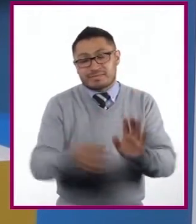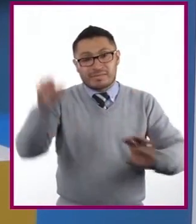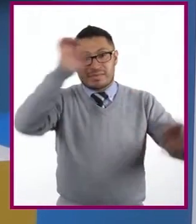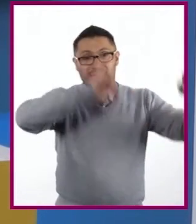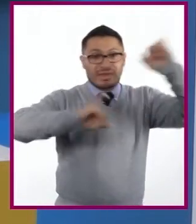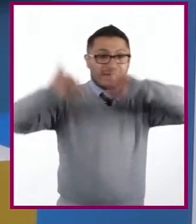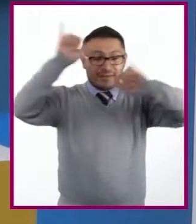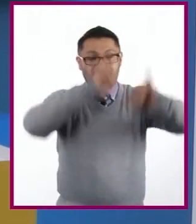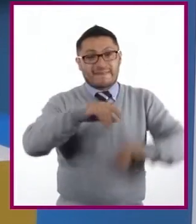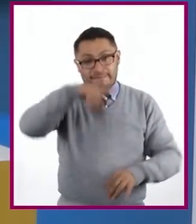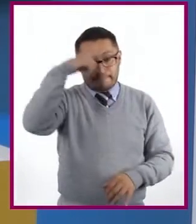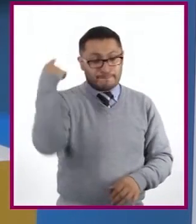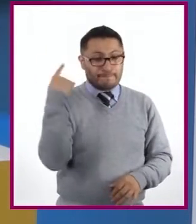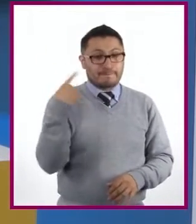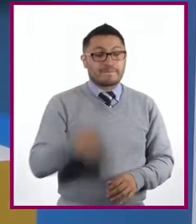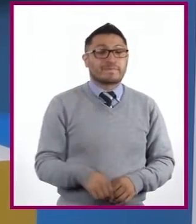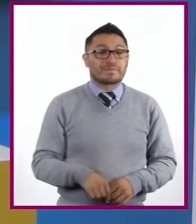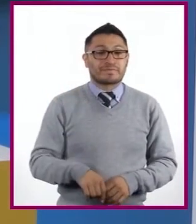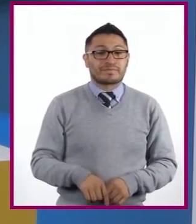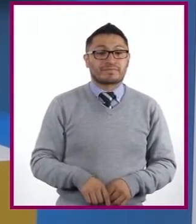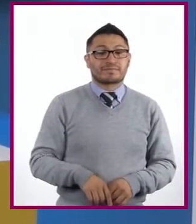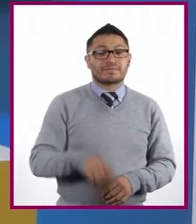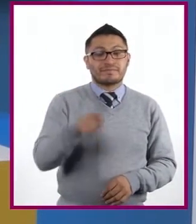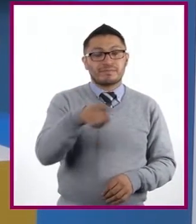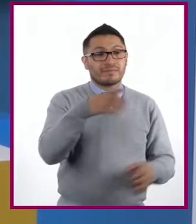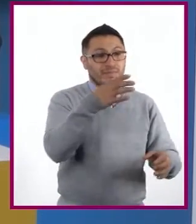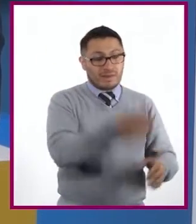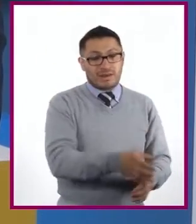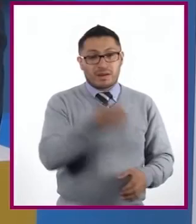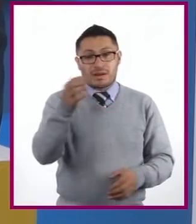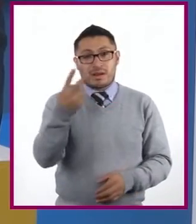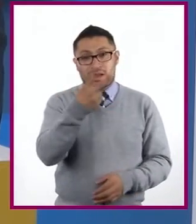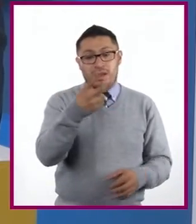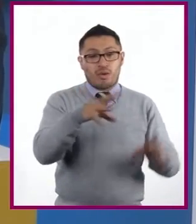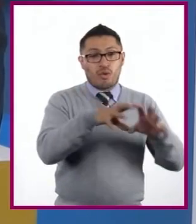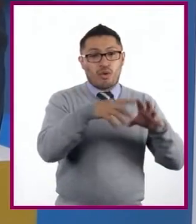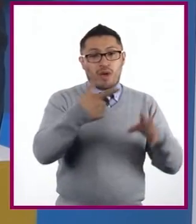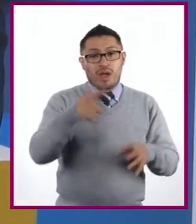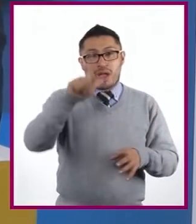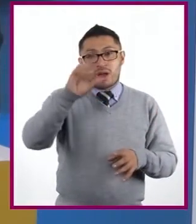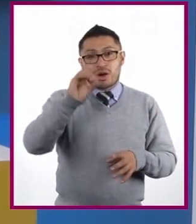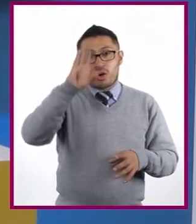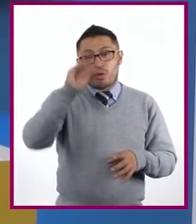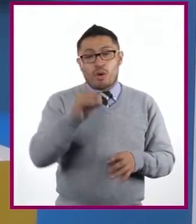muy sencillo. Enrique, toma ese par de globos. Perfecto.